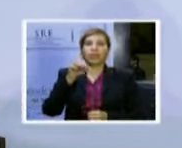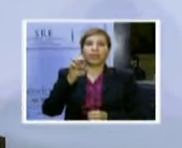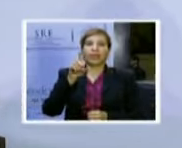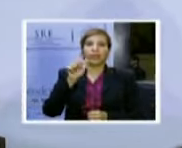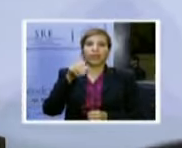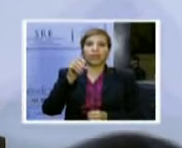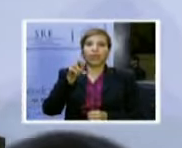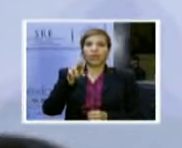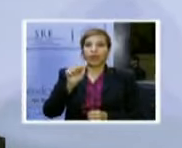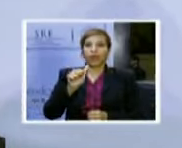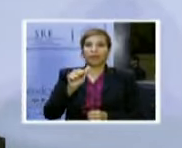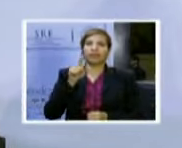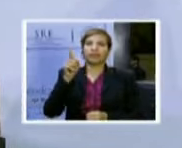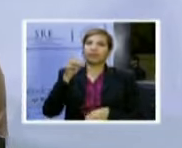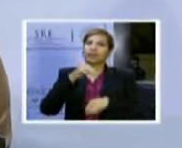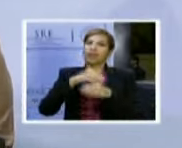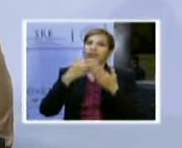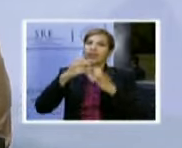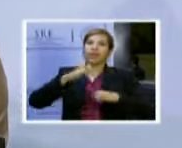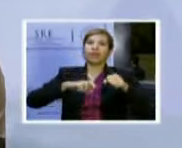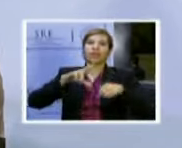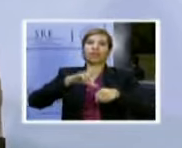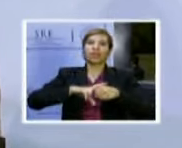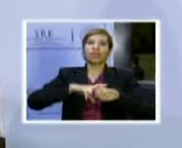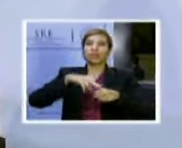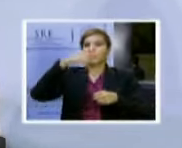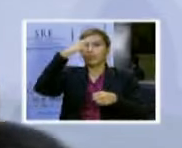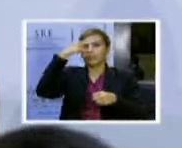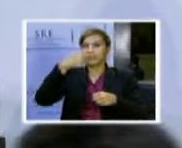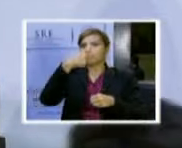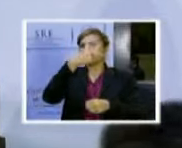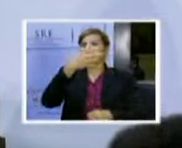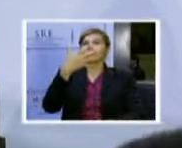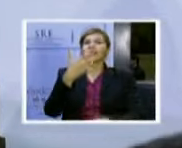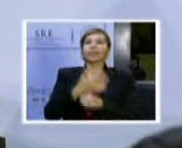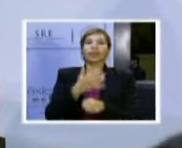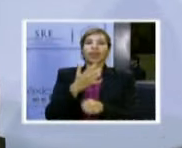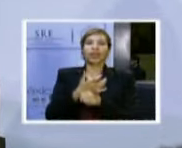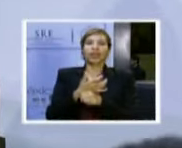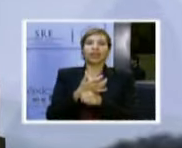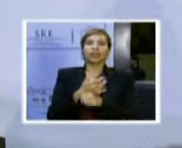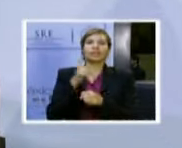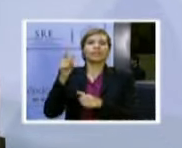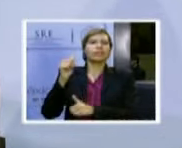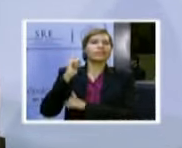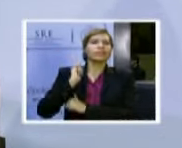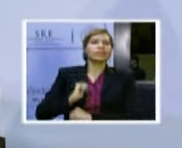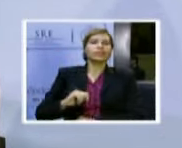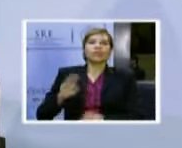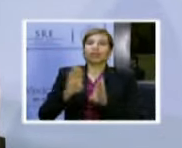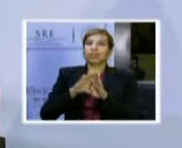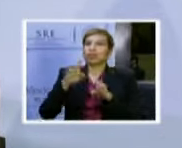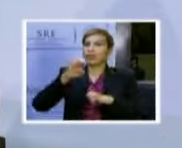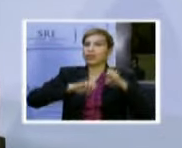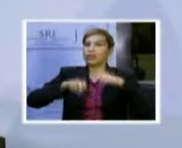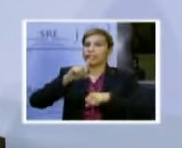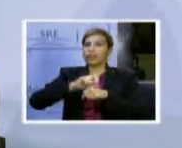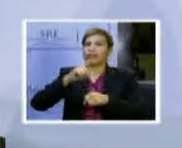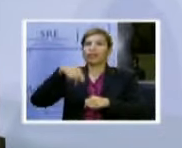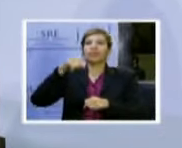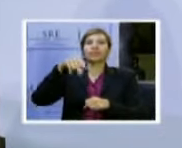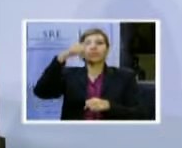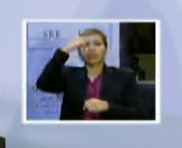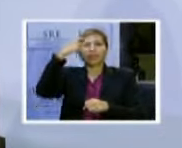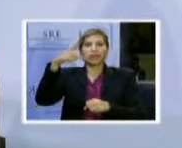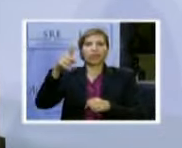Mora es el actual embajador de México en Estados Unidos y previamente se desempeñó como titular de la Embajada de México en el